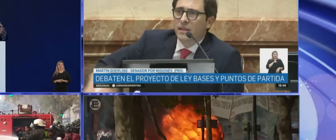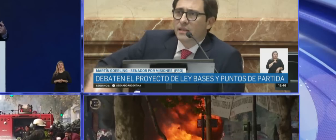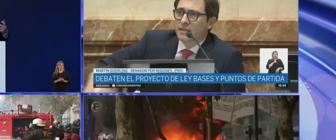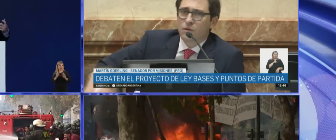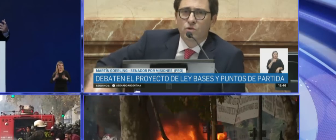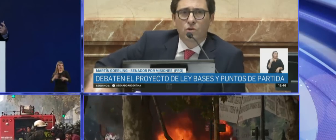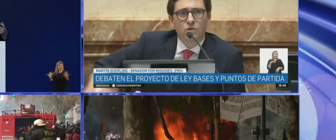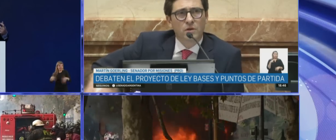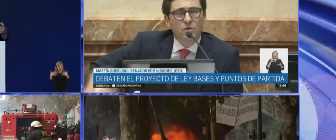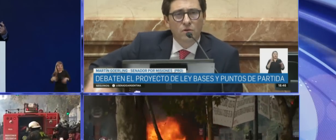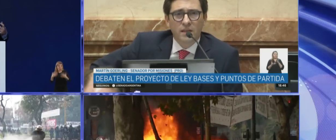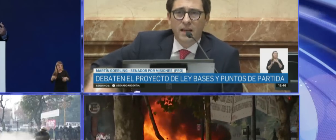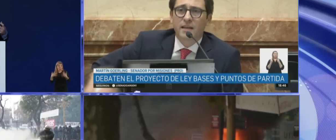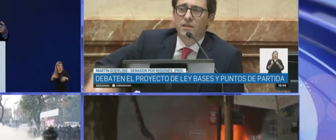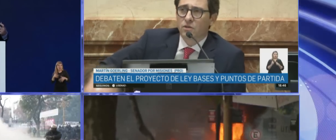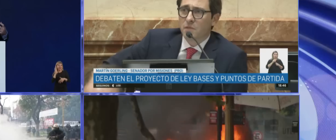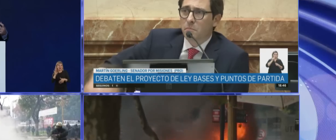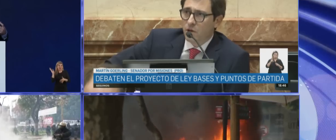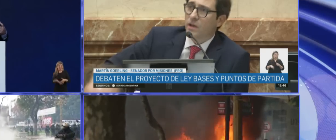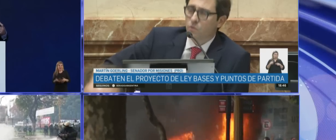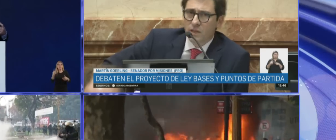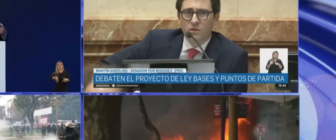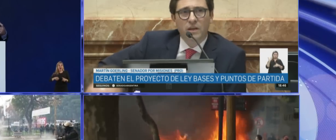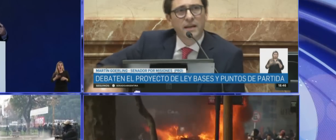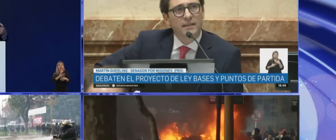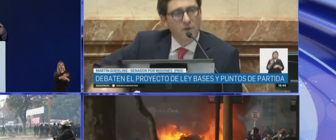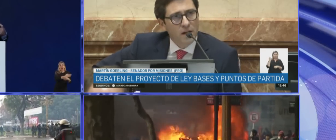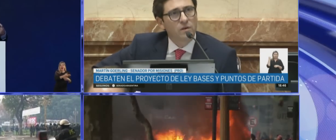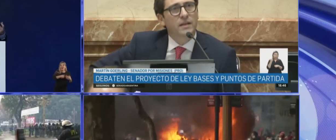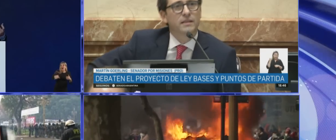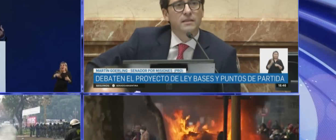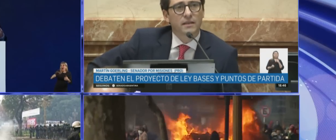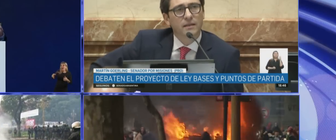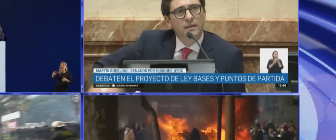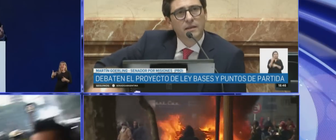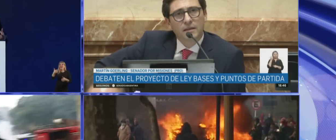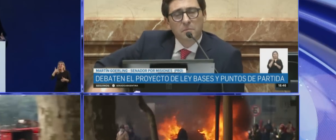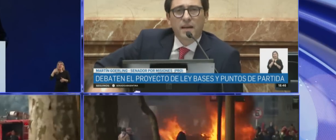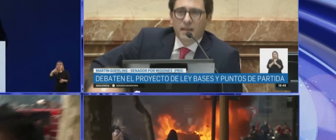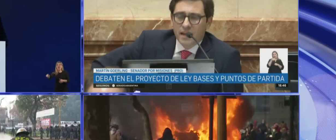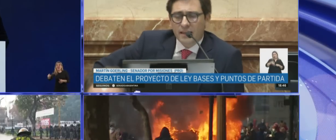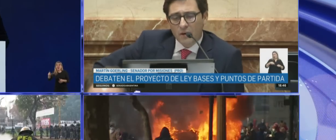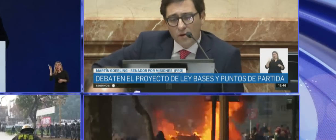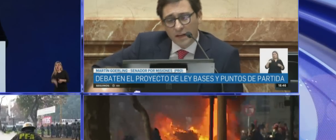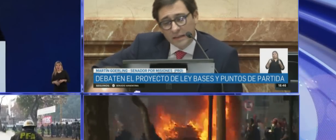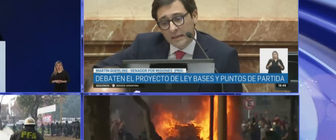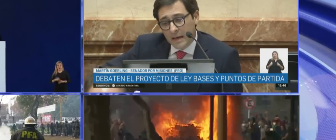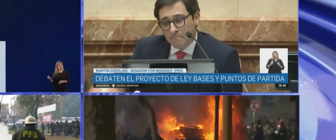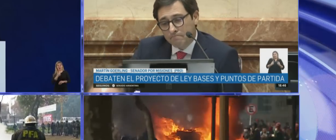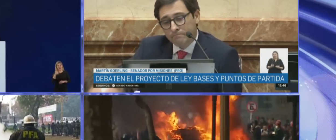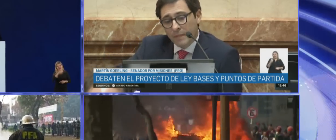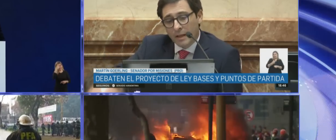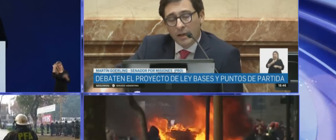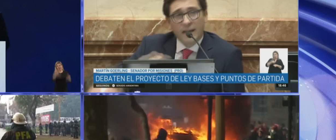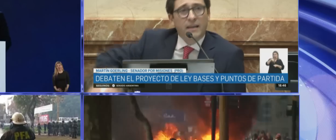pero en el escenario alternativo veníamos viajando al 17.000%. Sería bueno que sean más honestos intelectualmente.